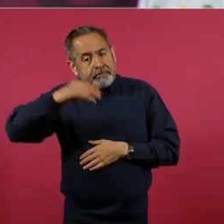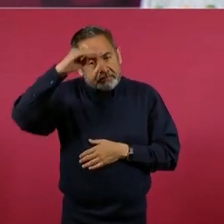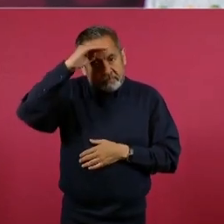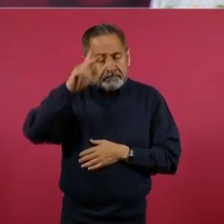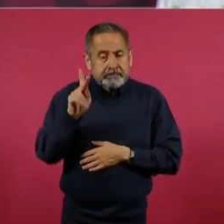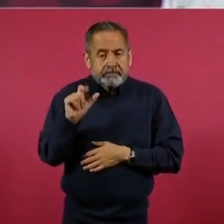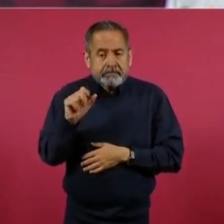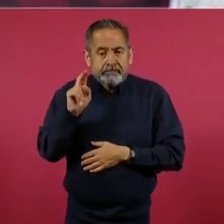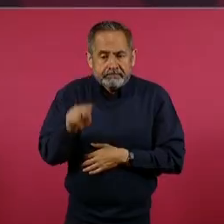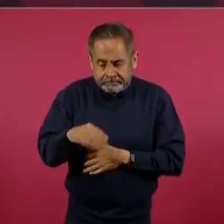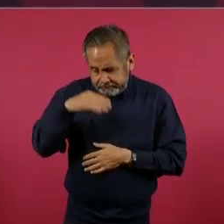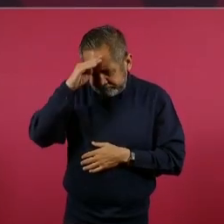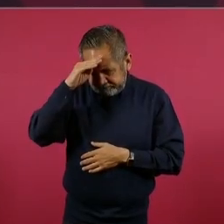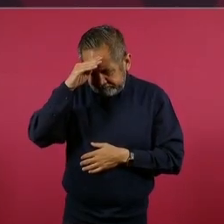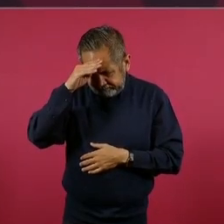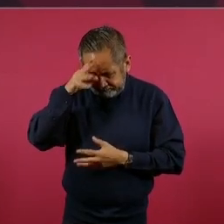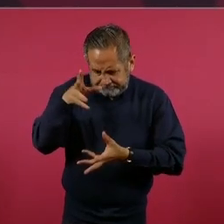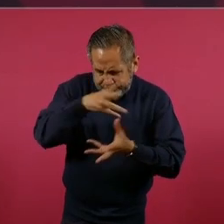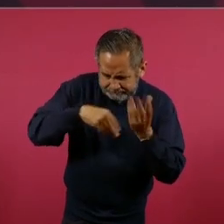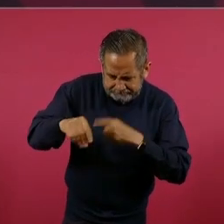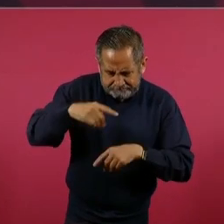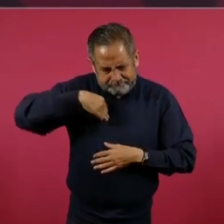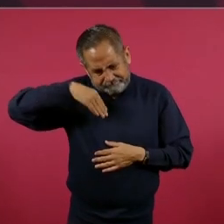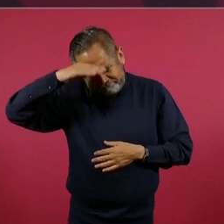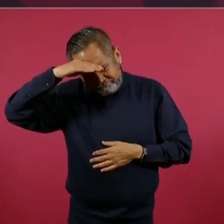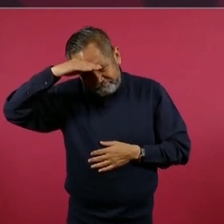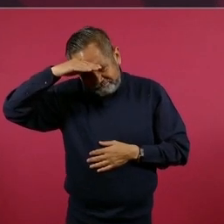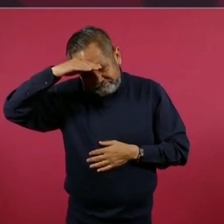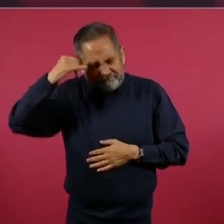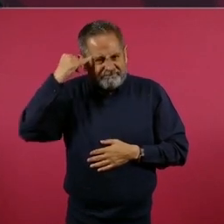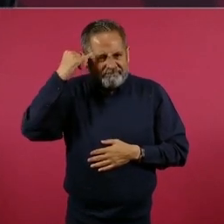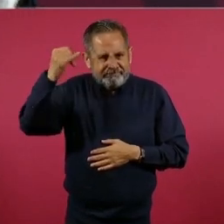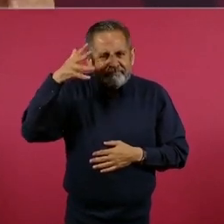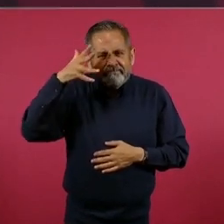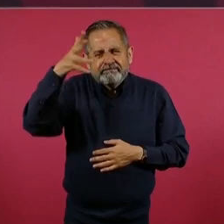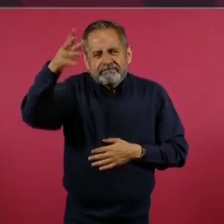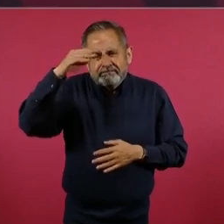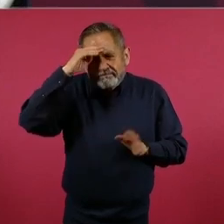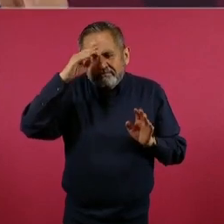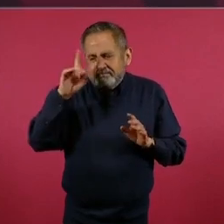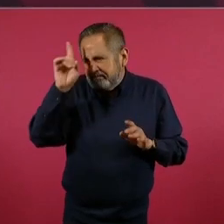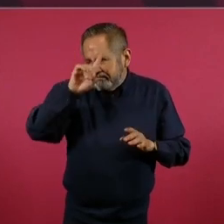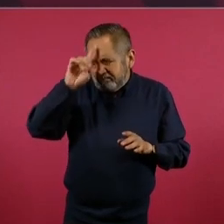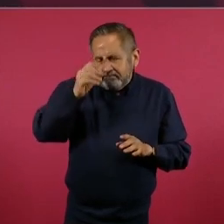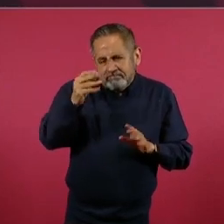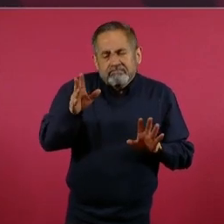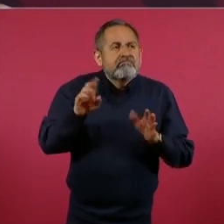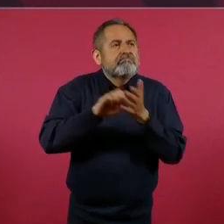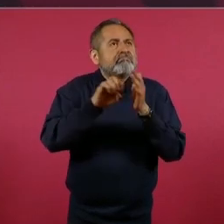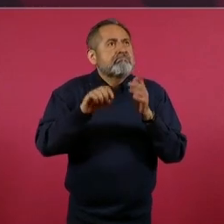de sustitución de importaciones hacia